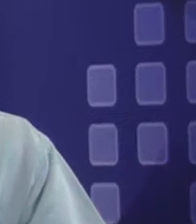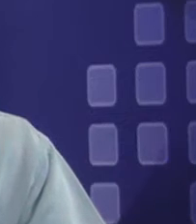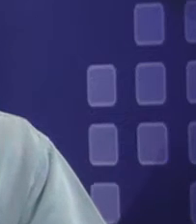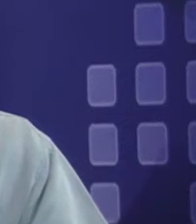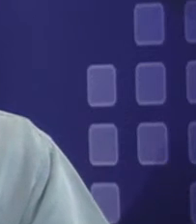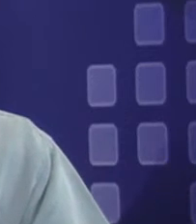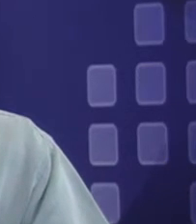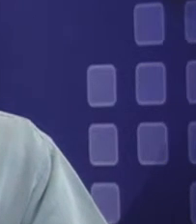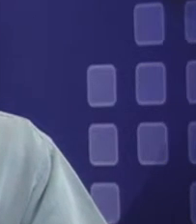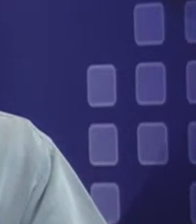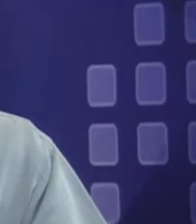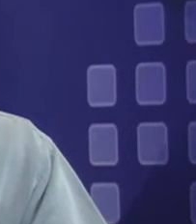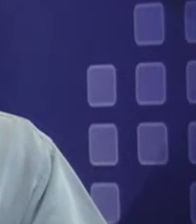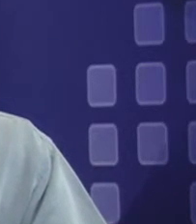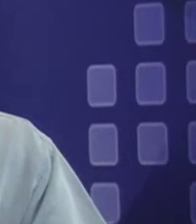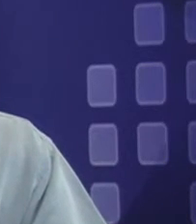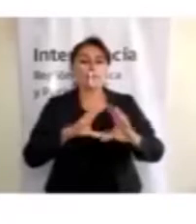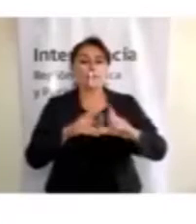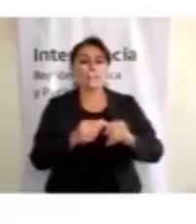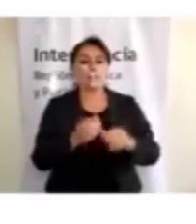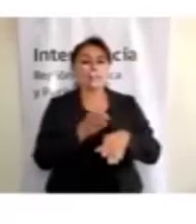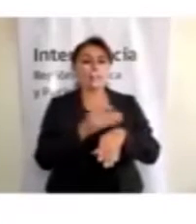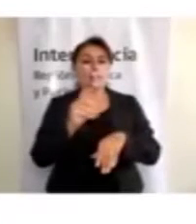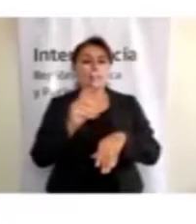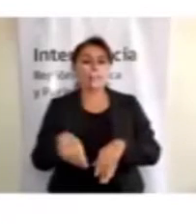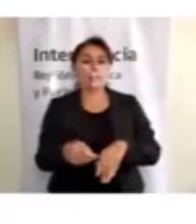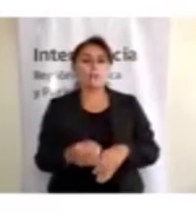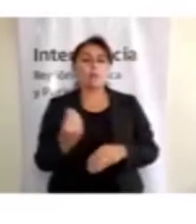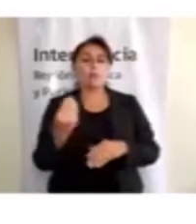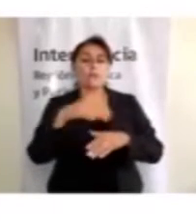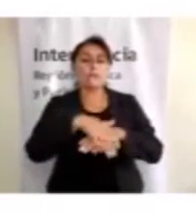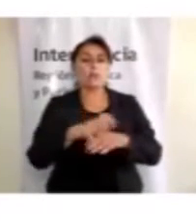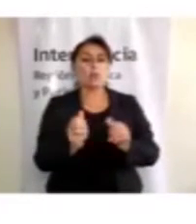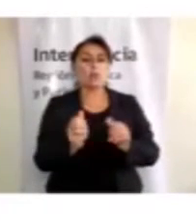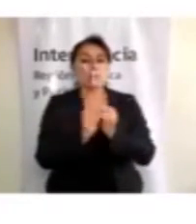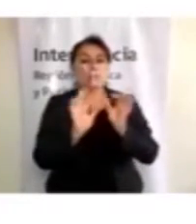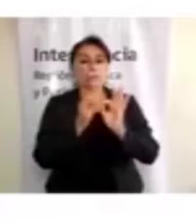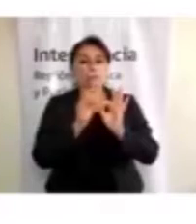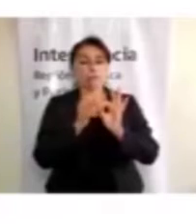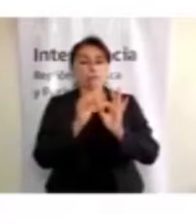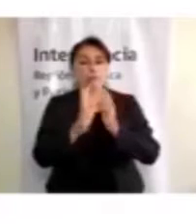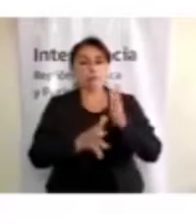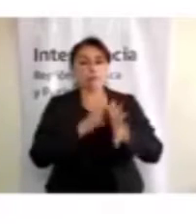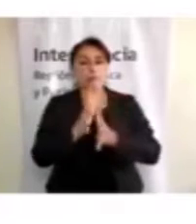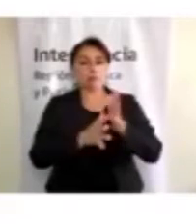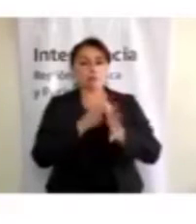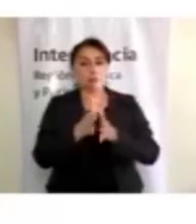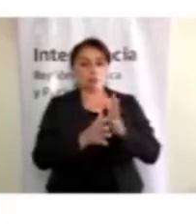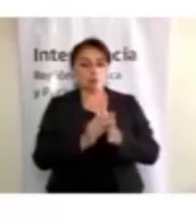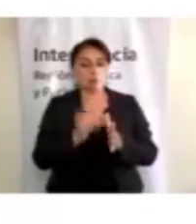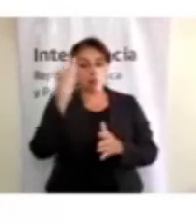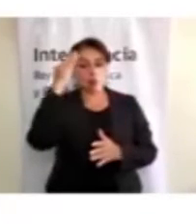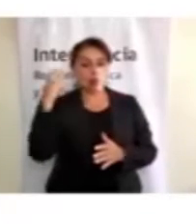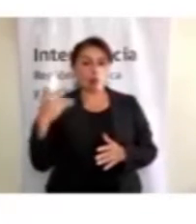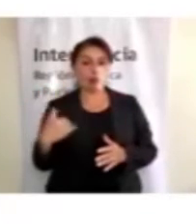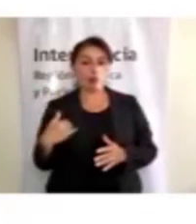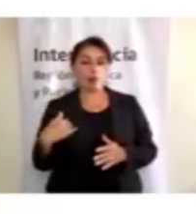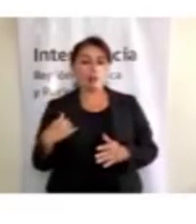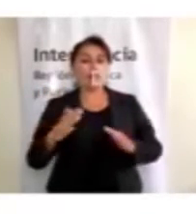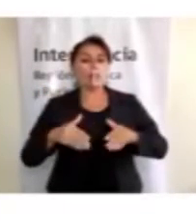encuentran actualmente activos. Nuevamente junto a él, el que nos hace la traducción en lengua de señas